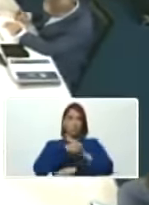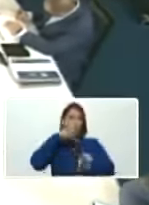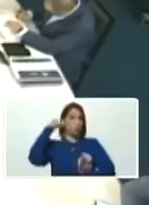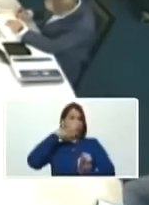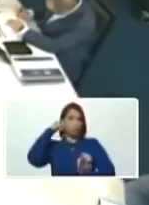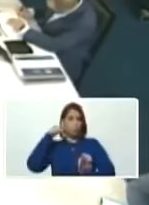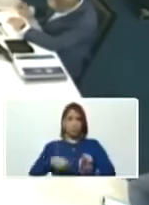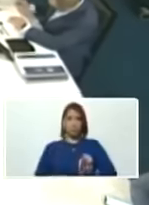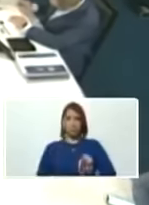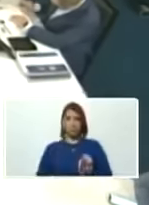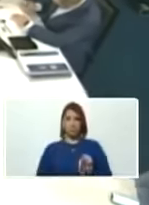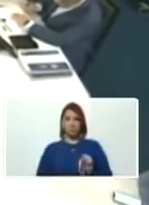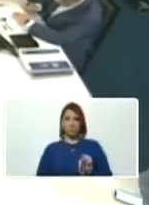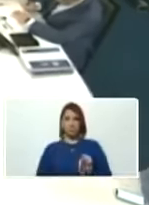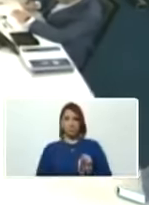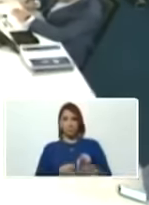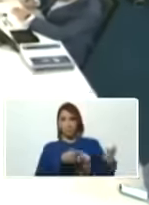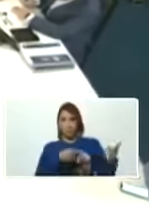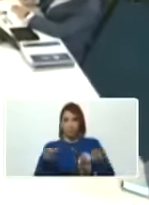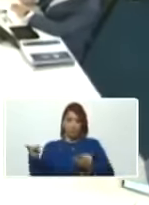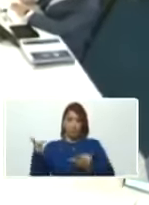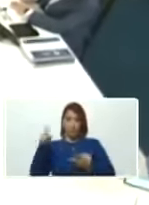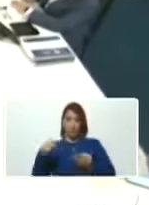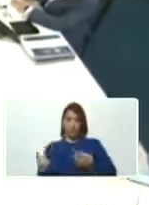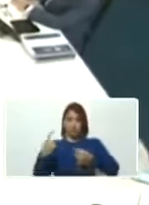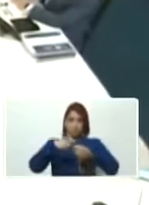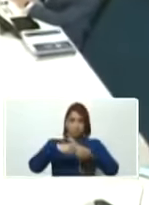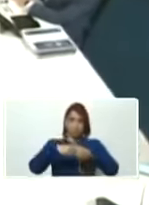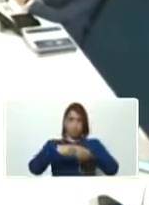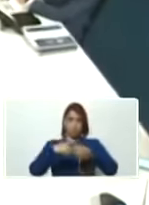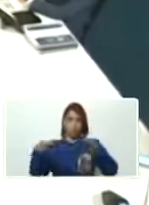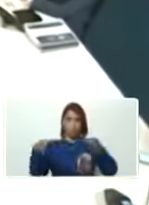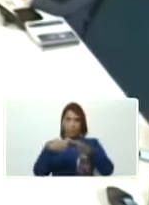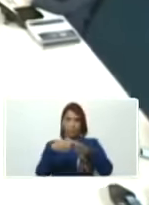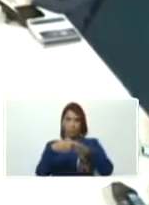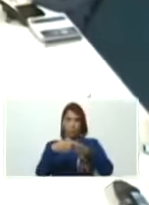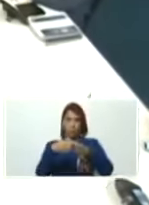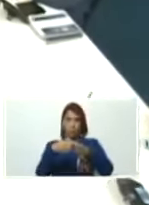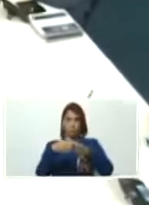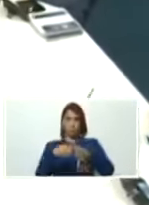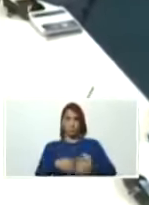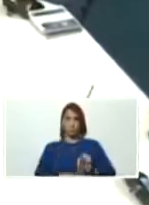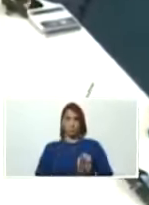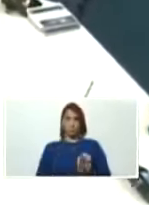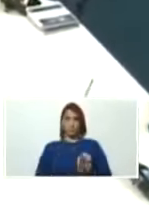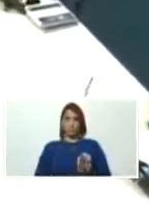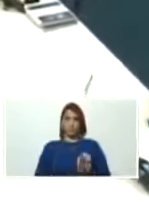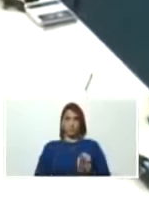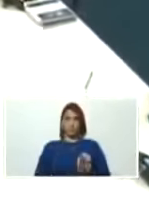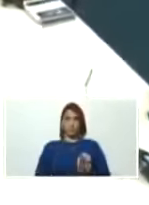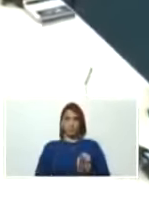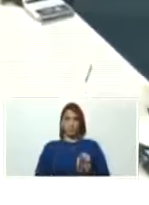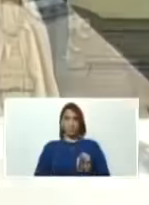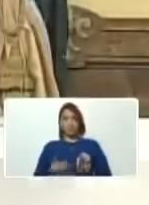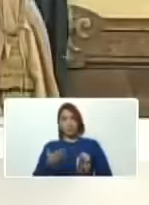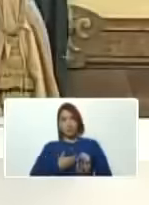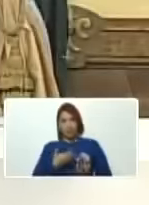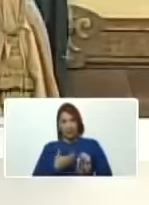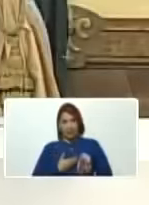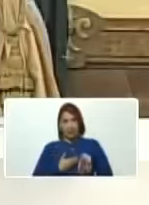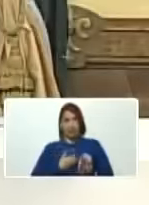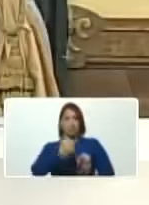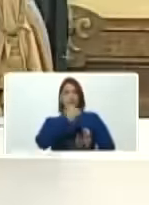Petare, y se invite a incorporarse a este plan de la Gran Caracas a los alcaldes